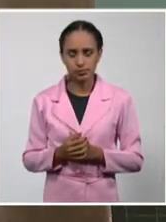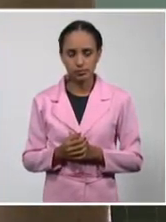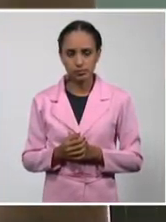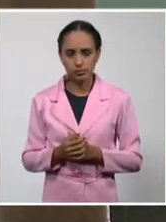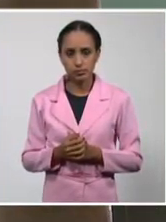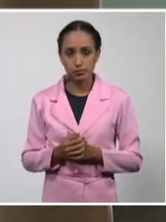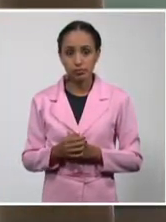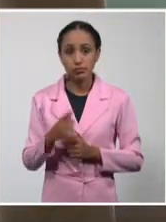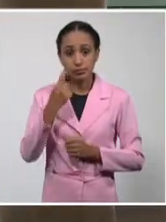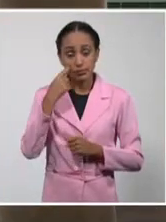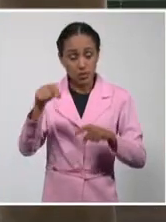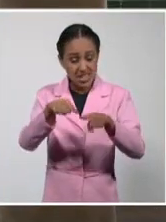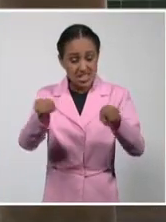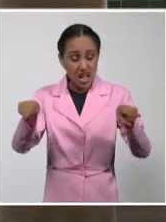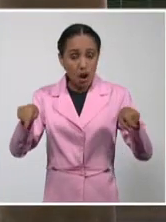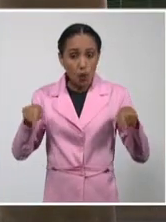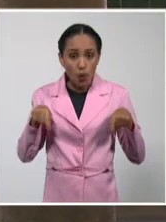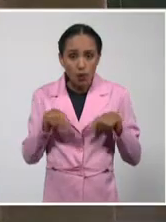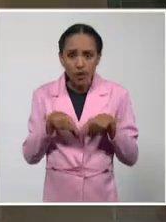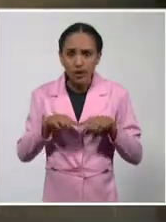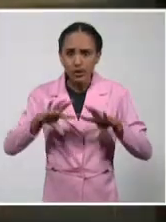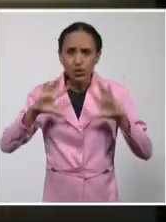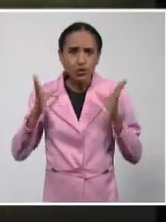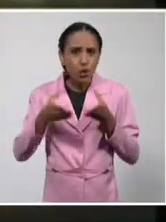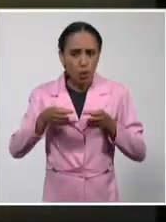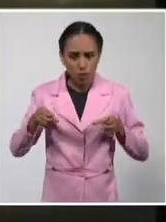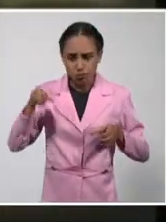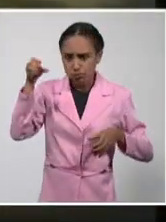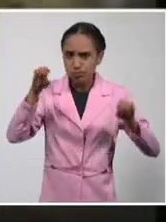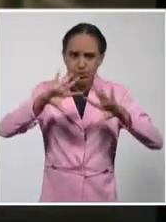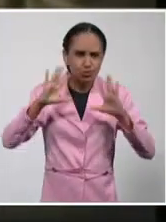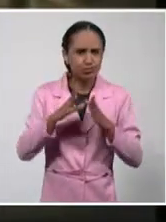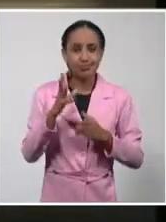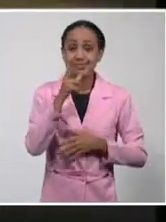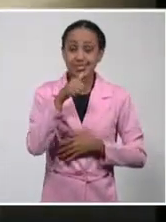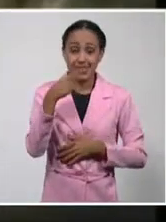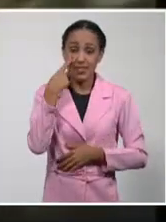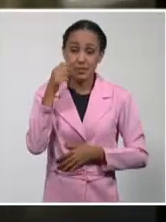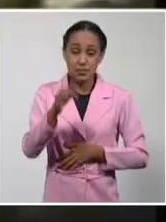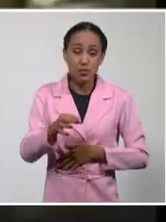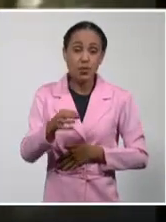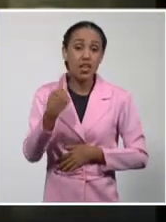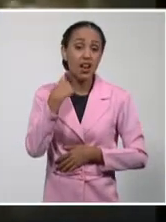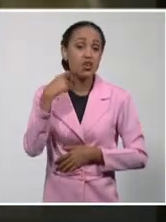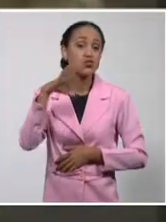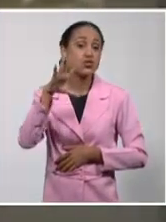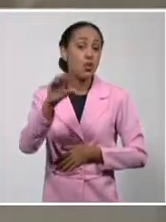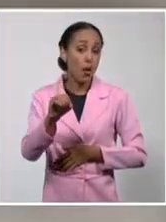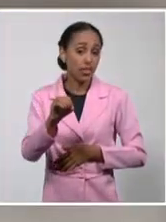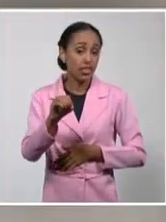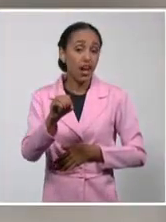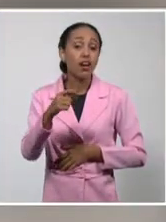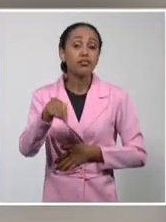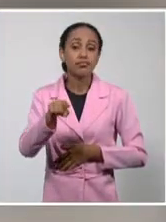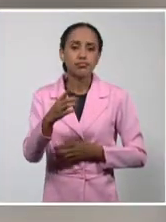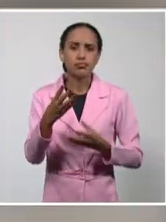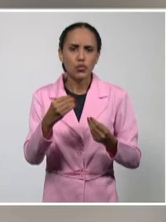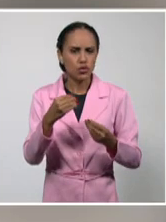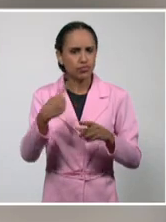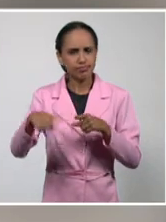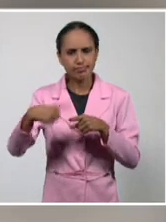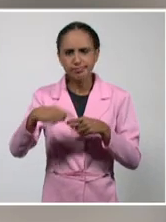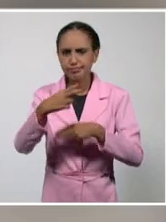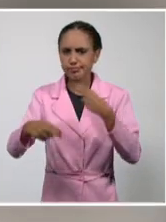y las columnas románicas fueron testigo en la década del 50 de varias acciones revolucionarias. Aquí